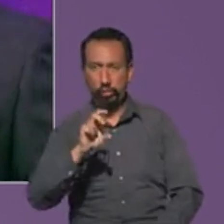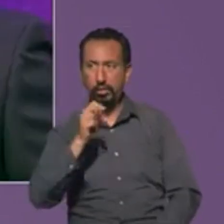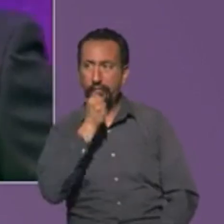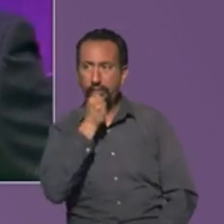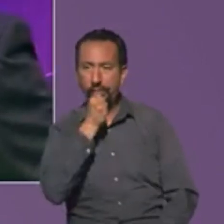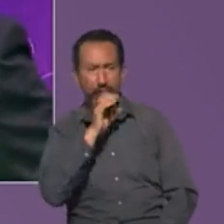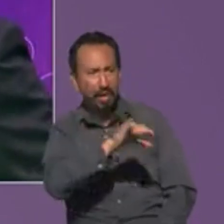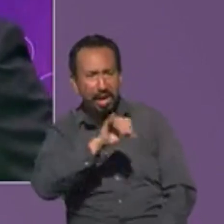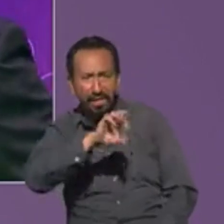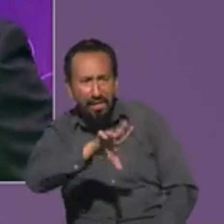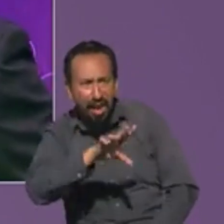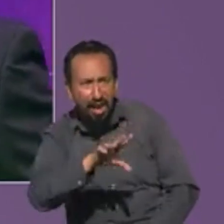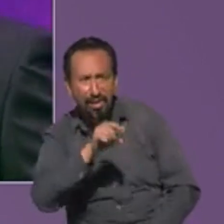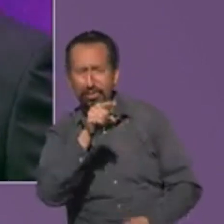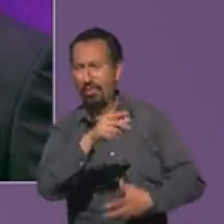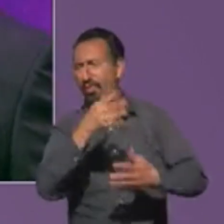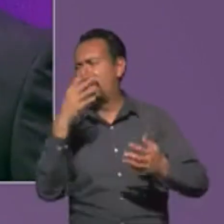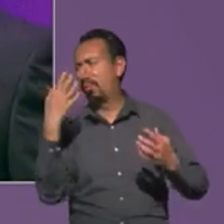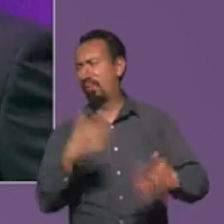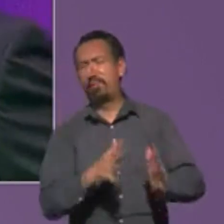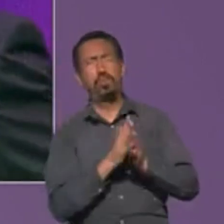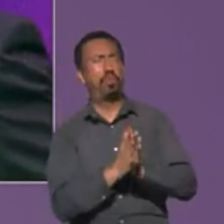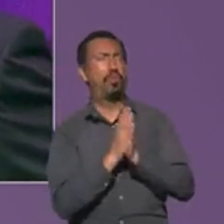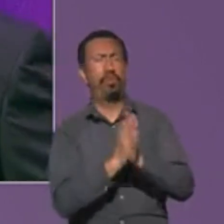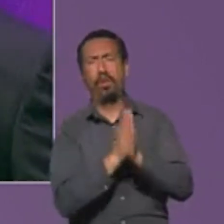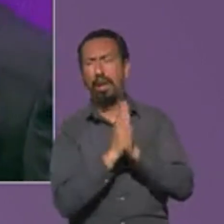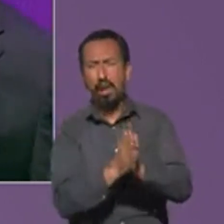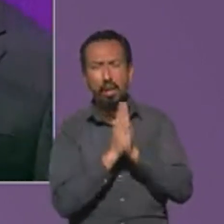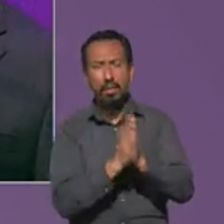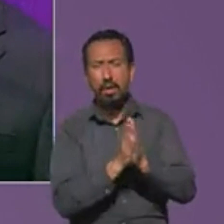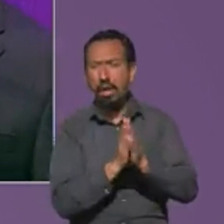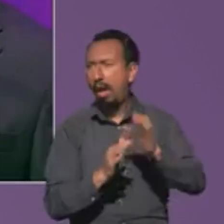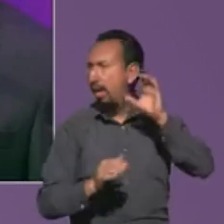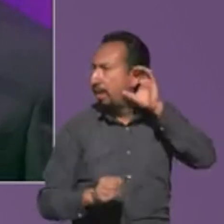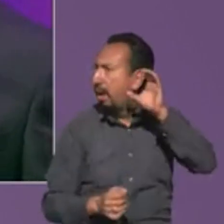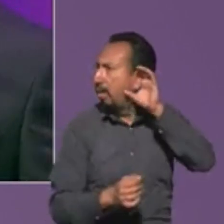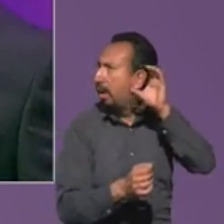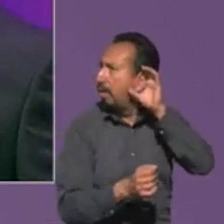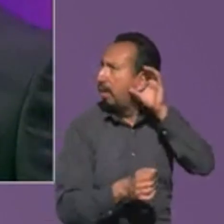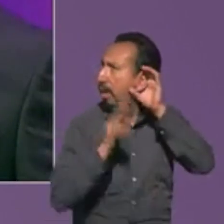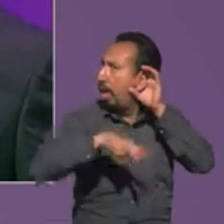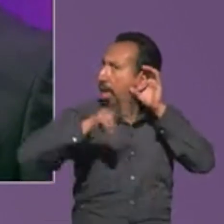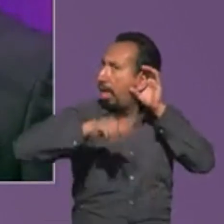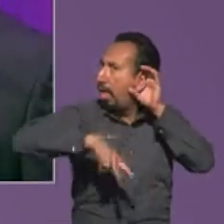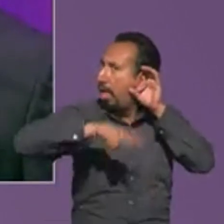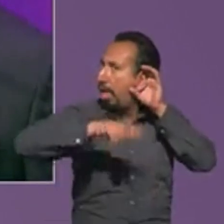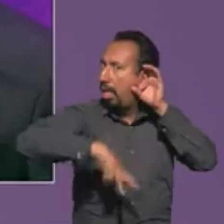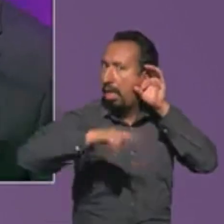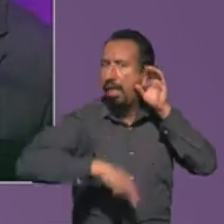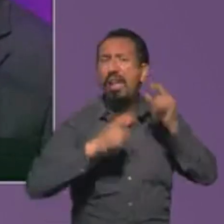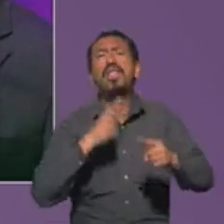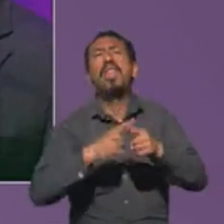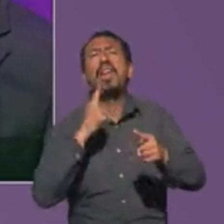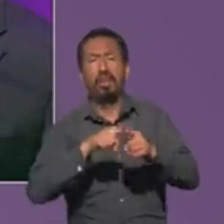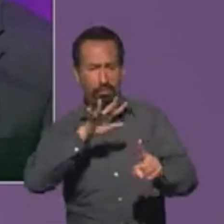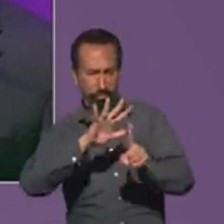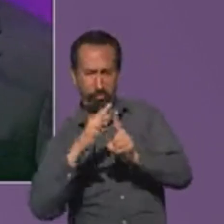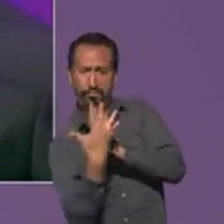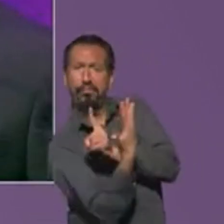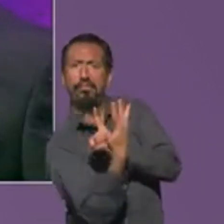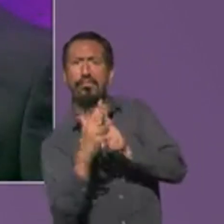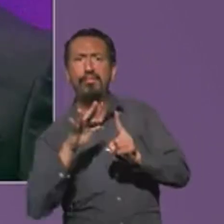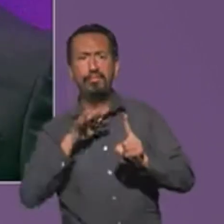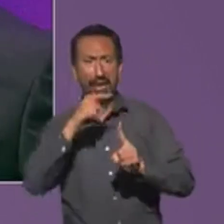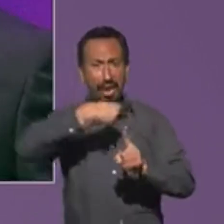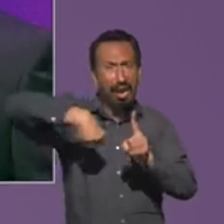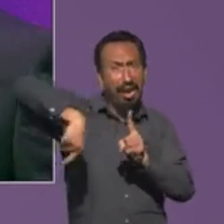Javier qué fácil te dejas llevar por lo que alguien te dice al oído deberías de preocuparte quién te está rodeando y que es parte